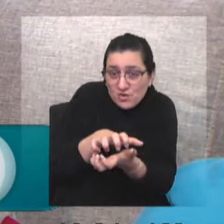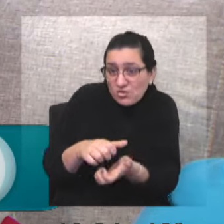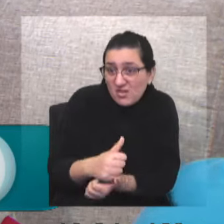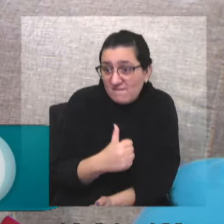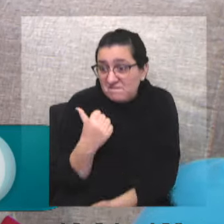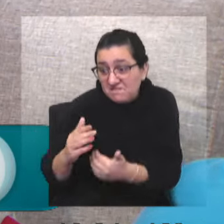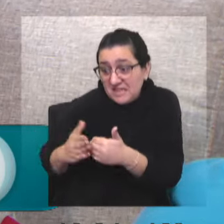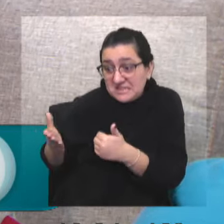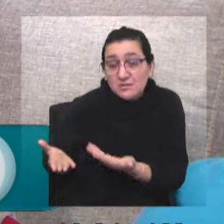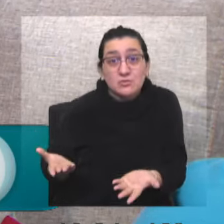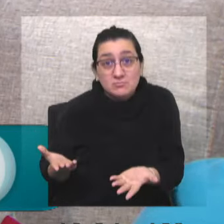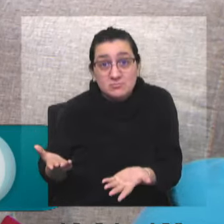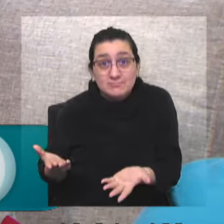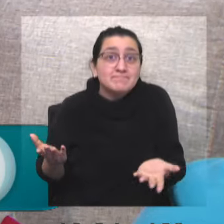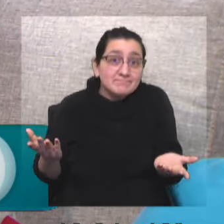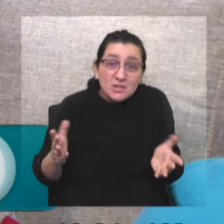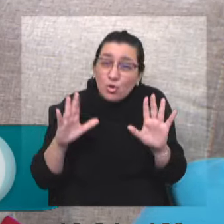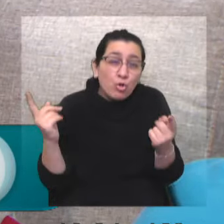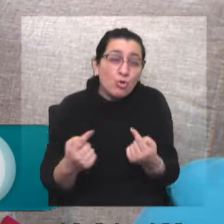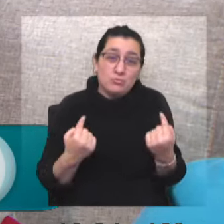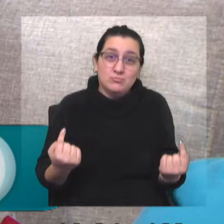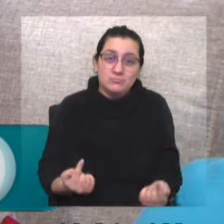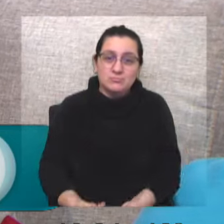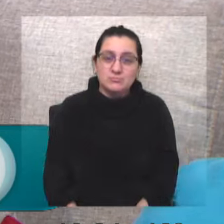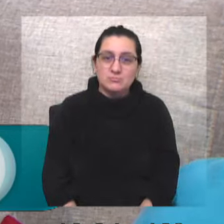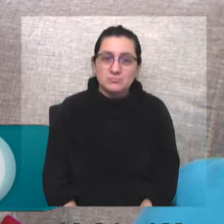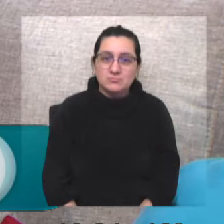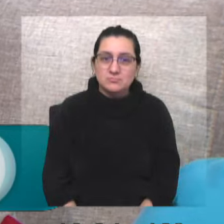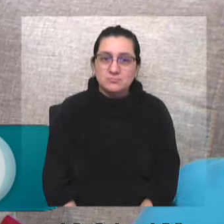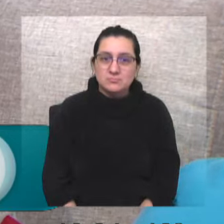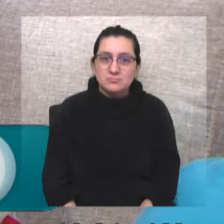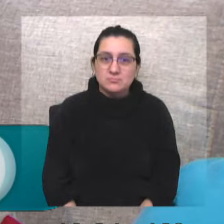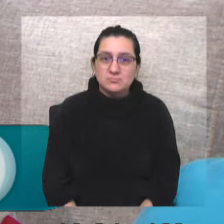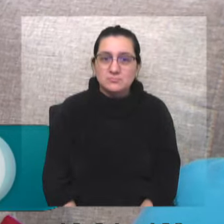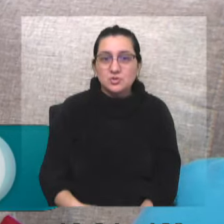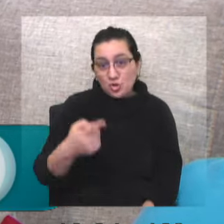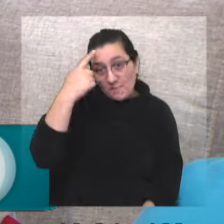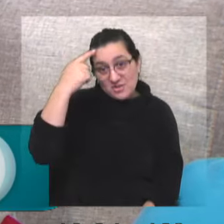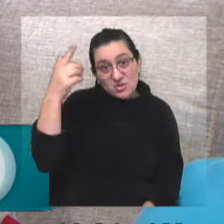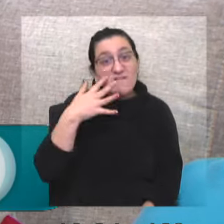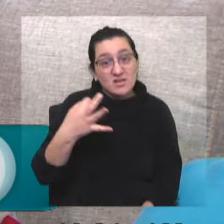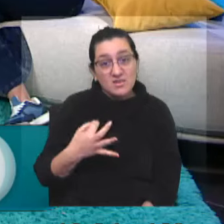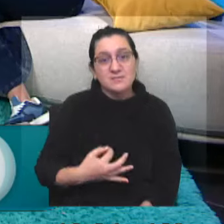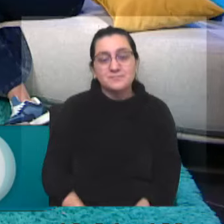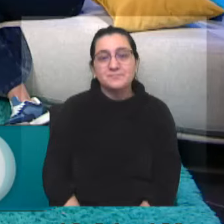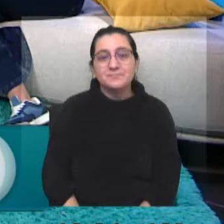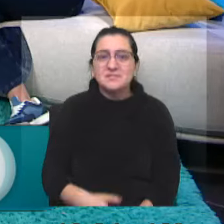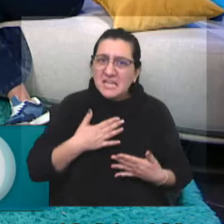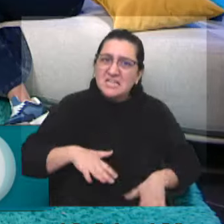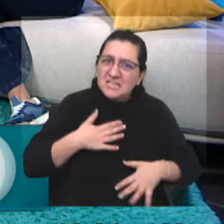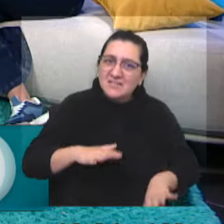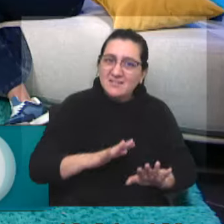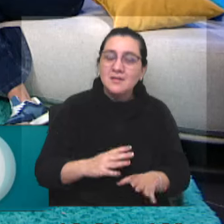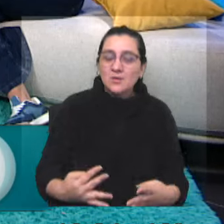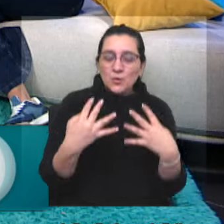lado es tuyo también. Me emocioné con todo esto que dije, pero lo pienso de verdad. Bueno, sí. Tranquila, calma. Voy a